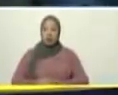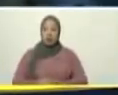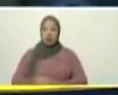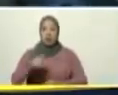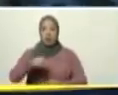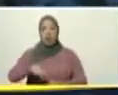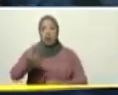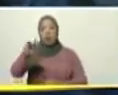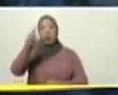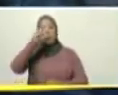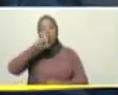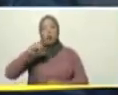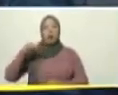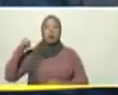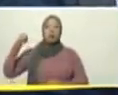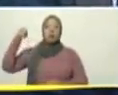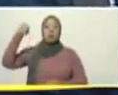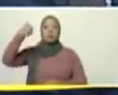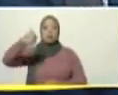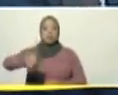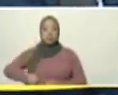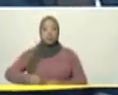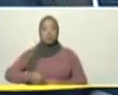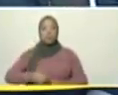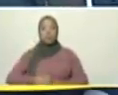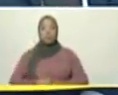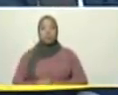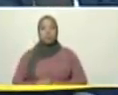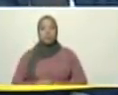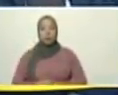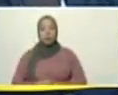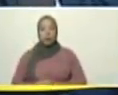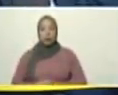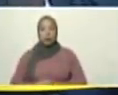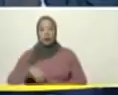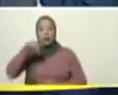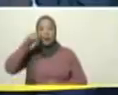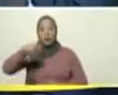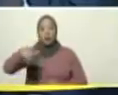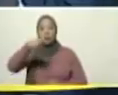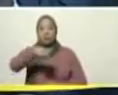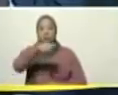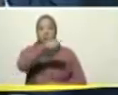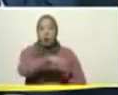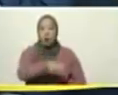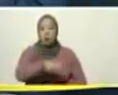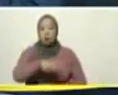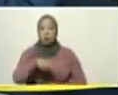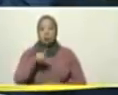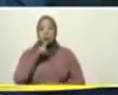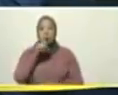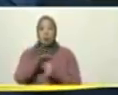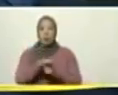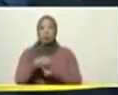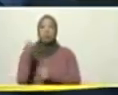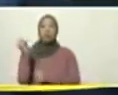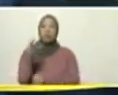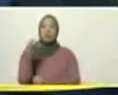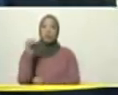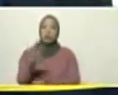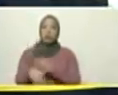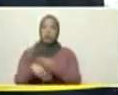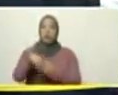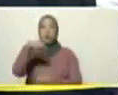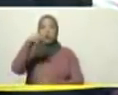años Venezuela revirtió este golpe de Estado, pero lo decían muchos ponentes en el foro del día de